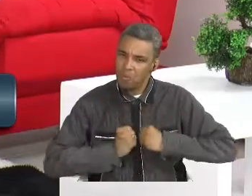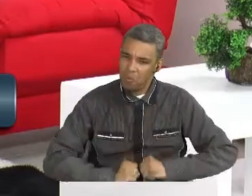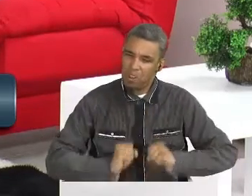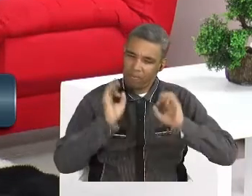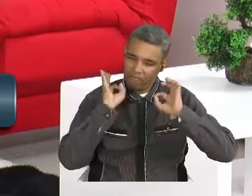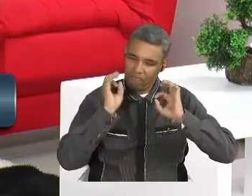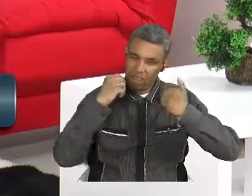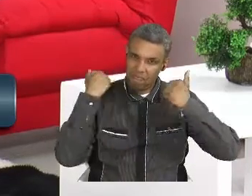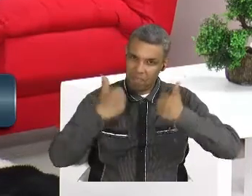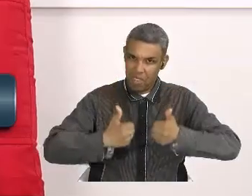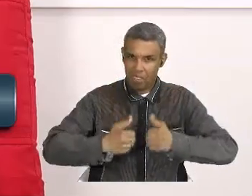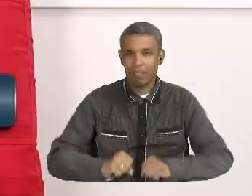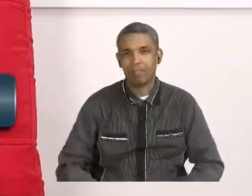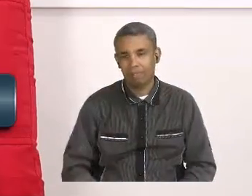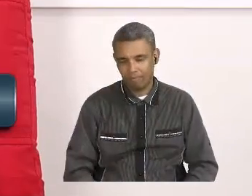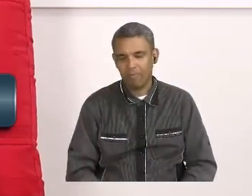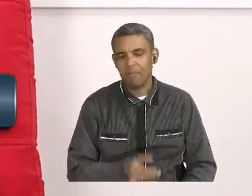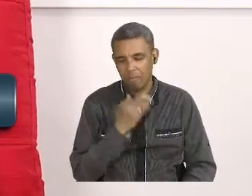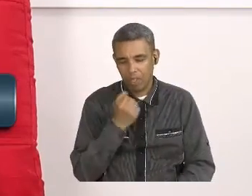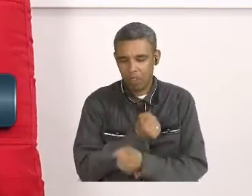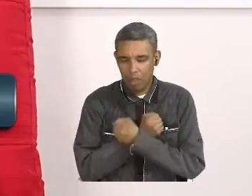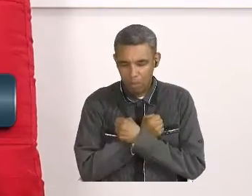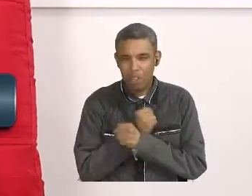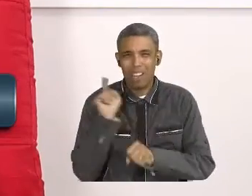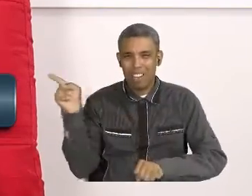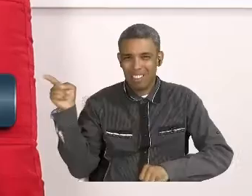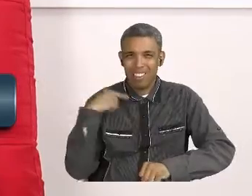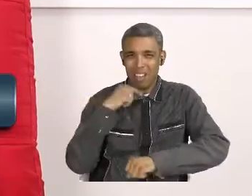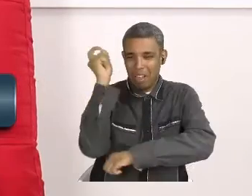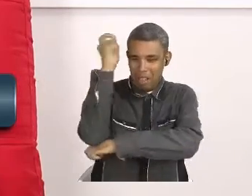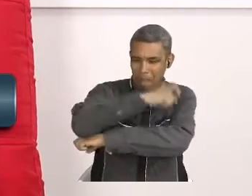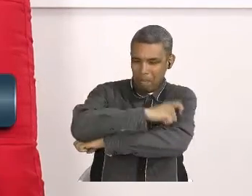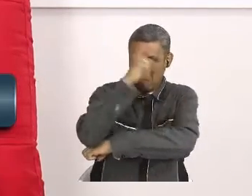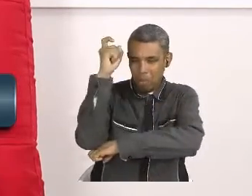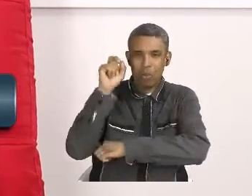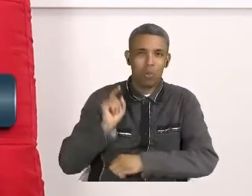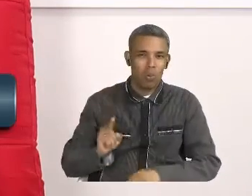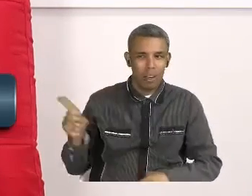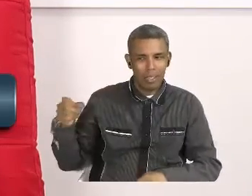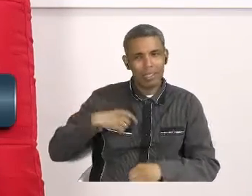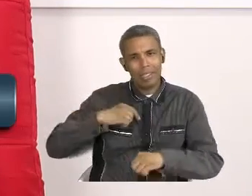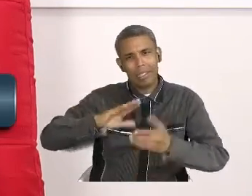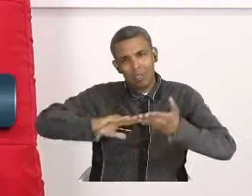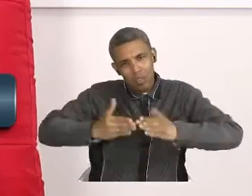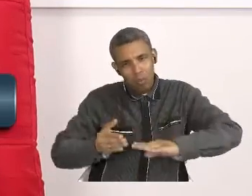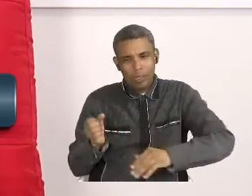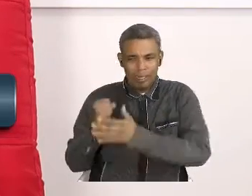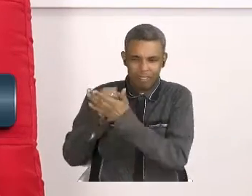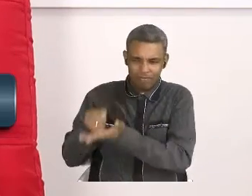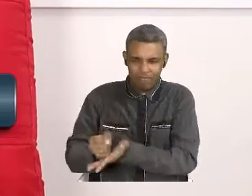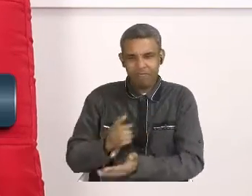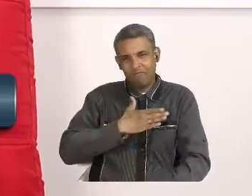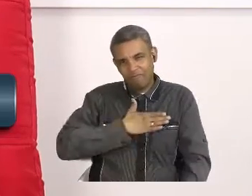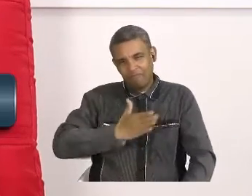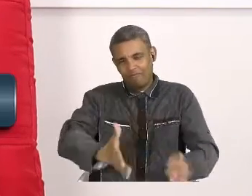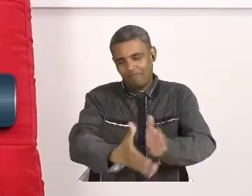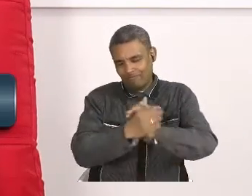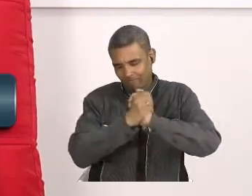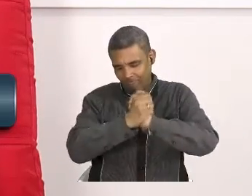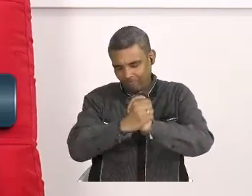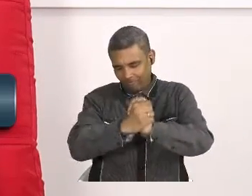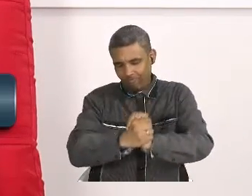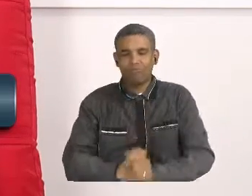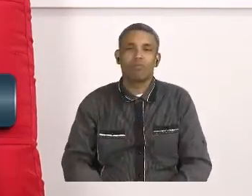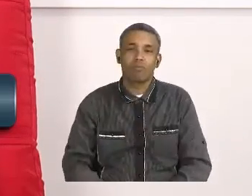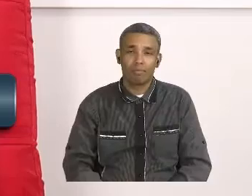bien hecho, con mucha dedicación y mucho amor para nuestros hermanos en Mocoa, Putumayo. A ellos nuevamente nuestro abrazo y nuestro saludo solidario.